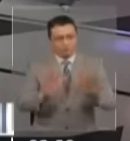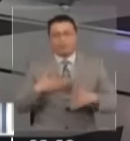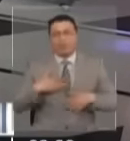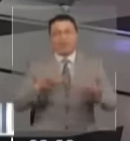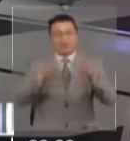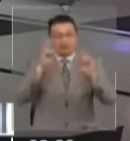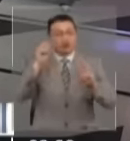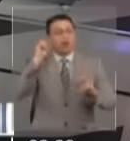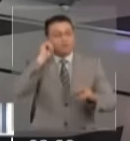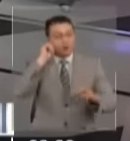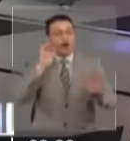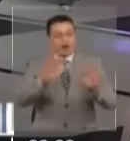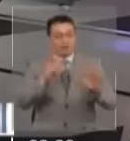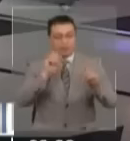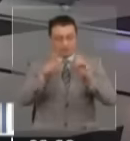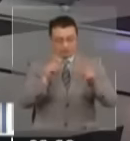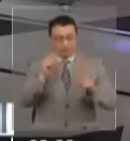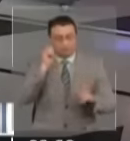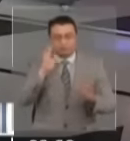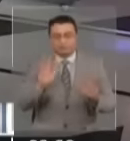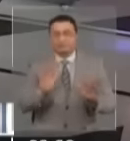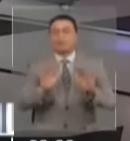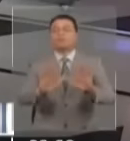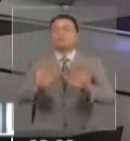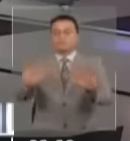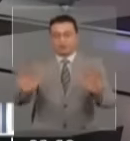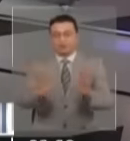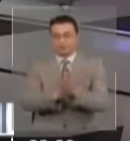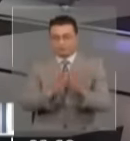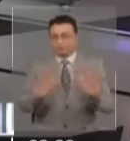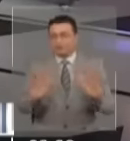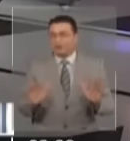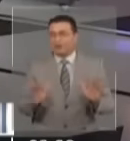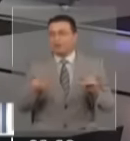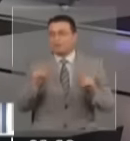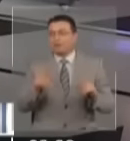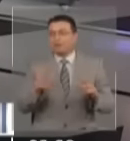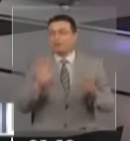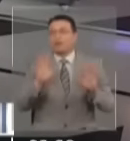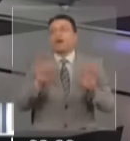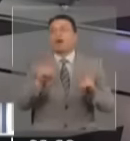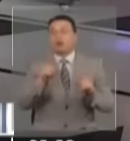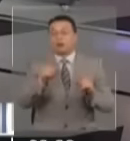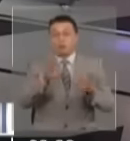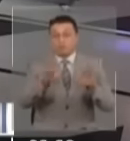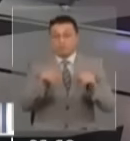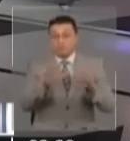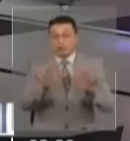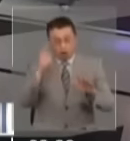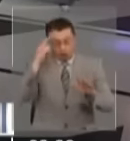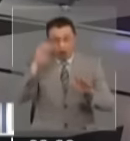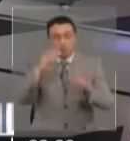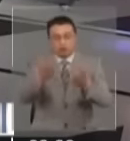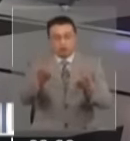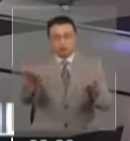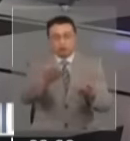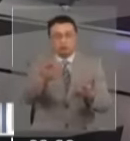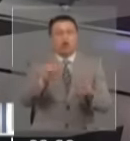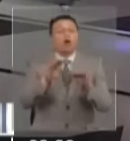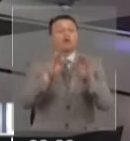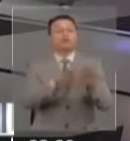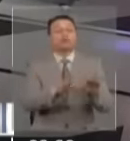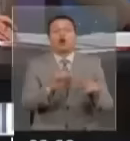de las mujeres y los derechos de las personas. Alejandro. Mónica Daniel, yo quisiera. Alejandro, para que opine el mismo tema. Vamos a opinar todos del tema. Alejandro, ¿a favor o en